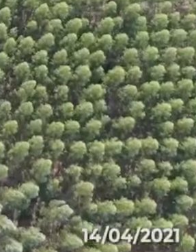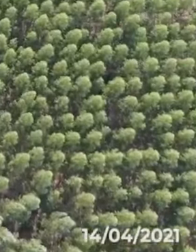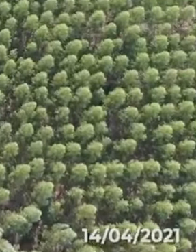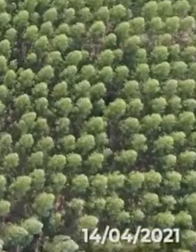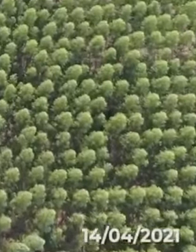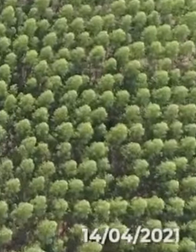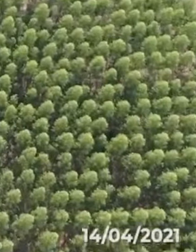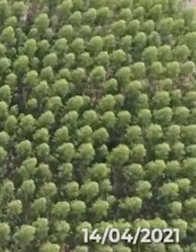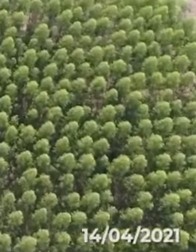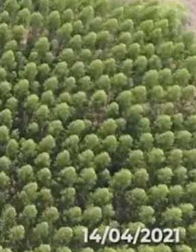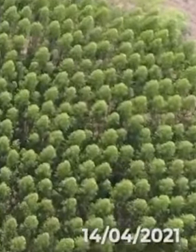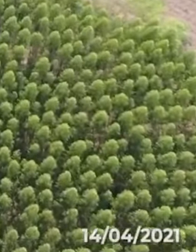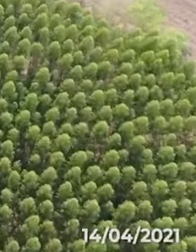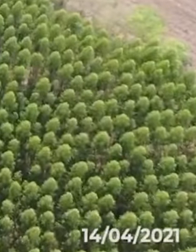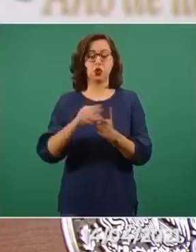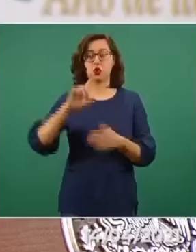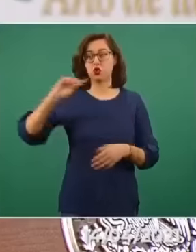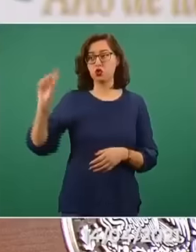frutales, maderables.